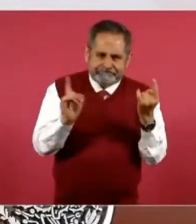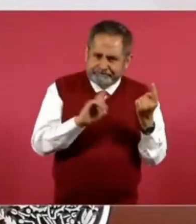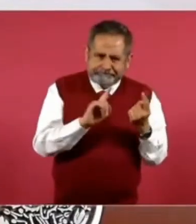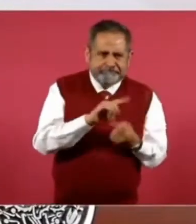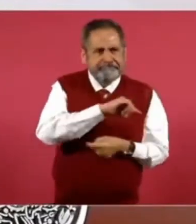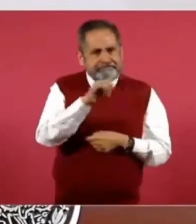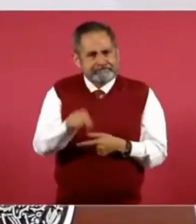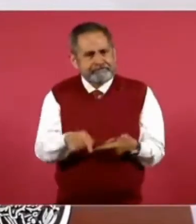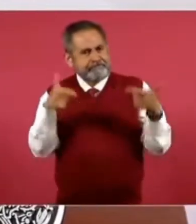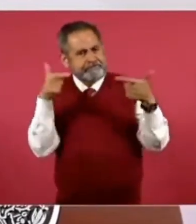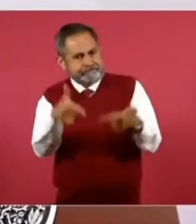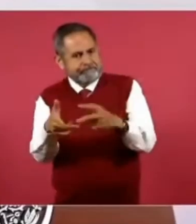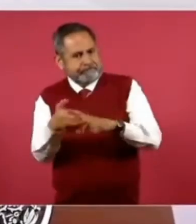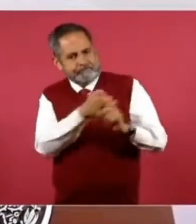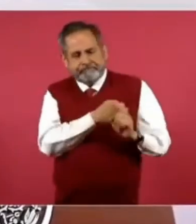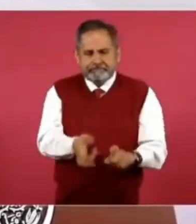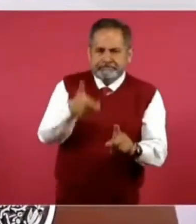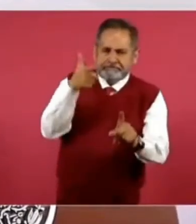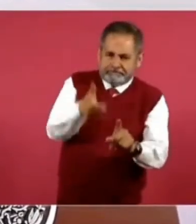esa versión.